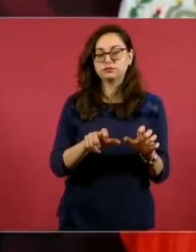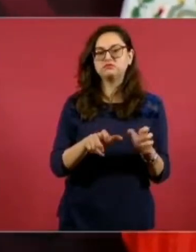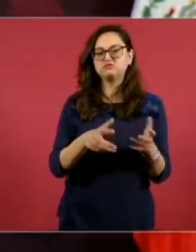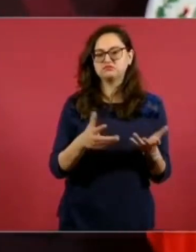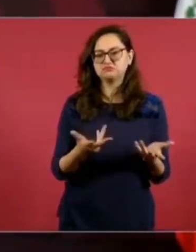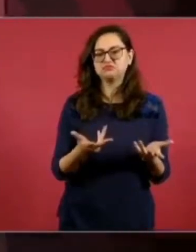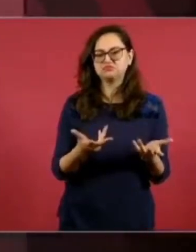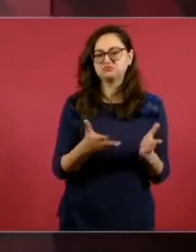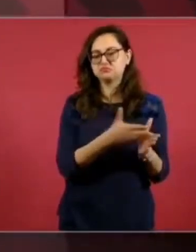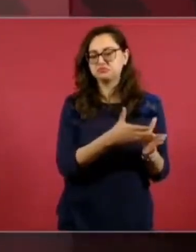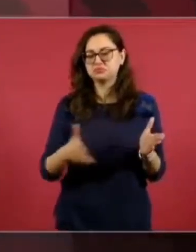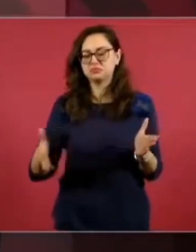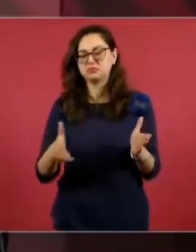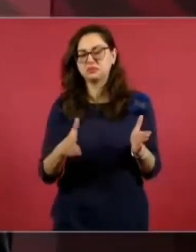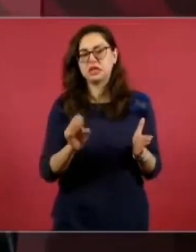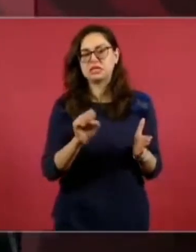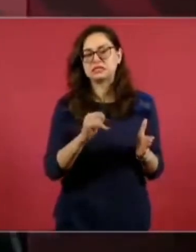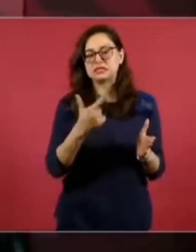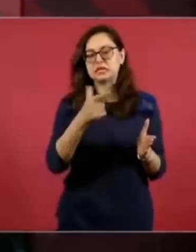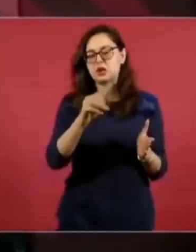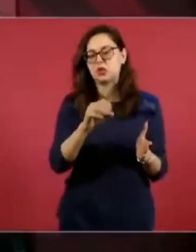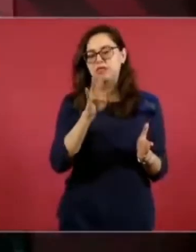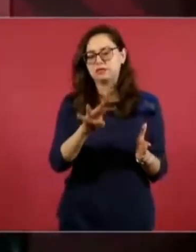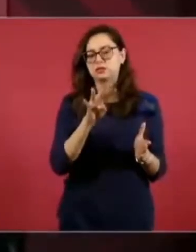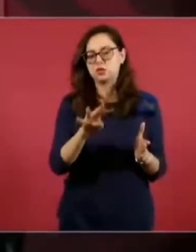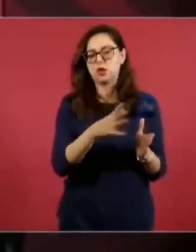Siglo XIX, a principios,